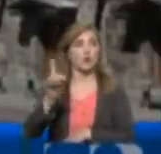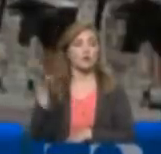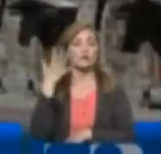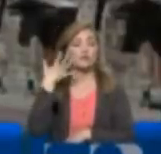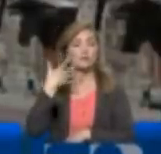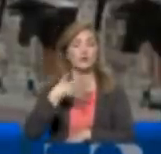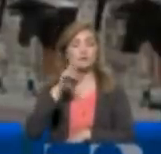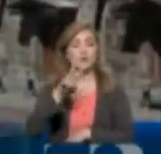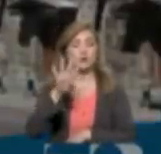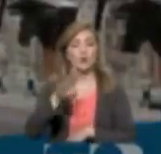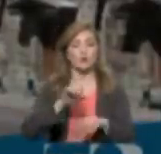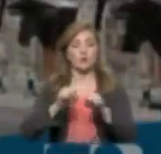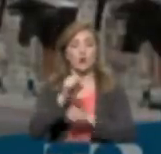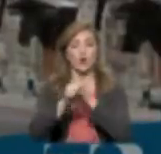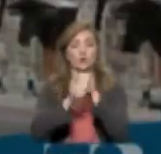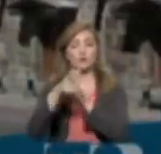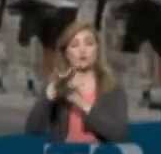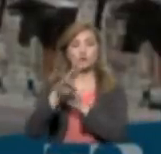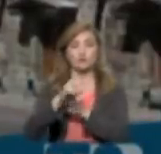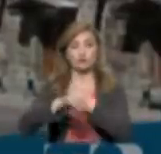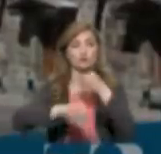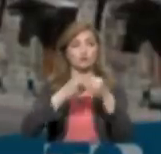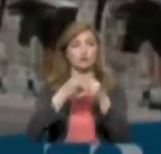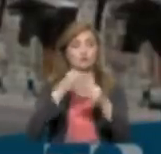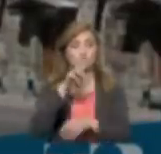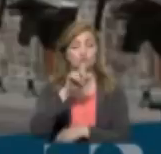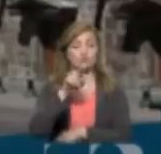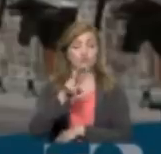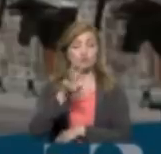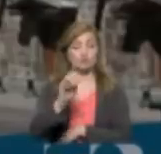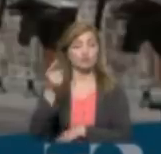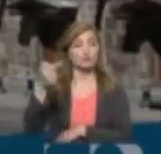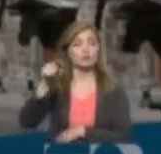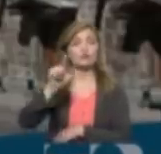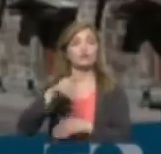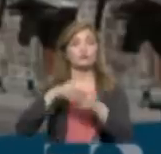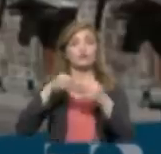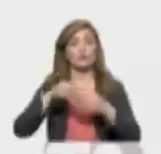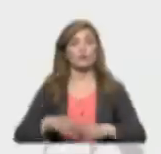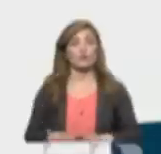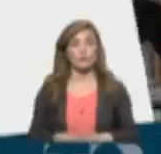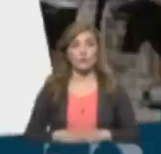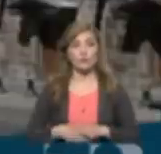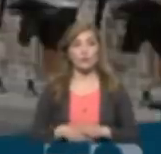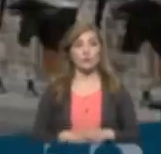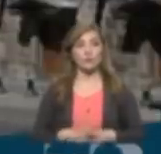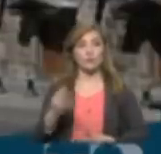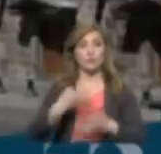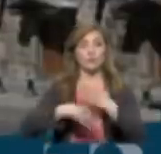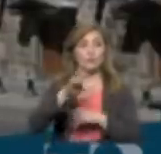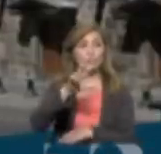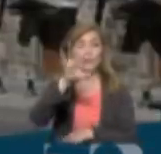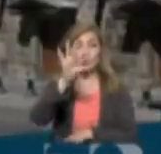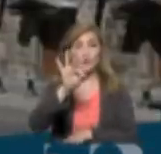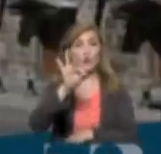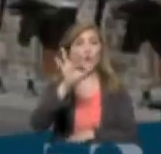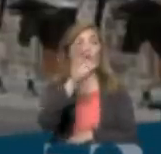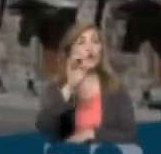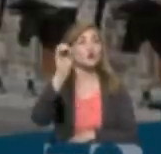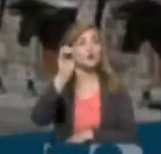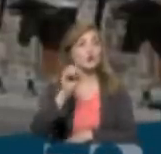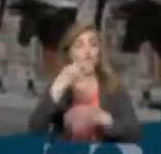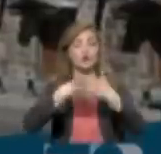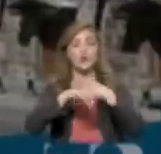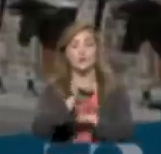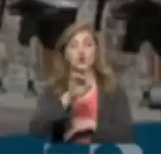24 de mayo del 2017 con una inversión de más de 3200 millones de dólares de estas el 39 por ciento representa